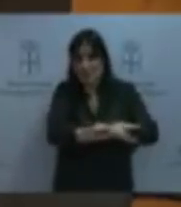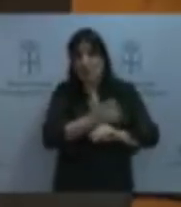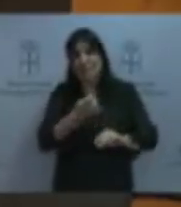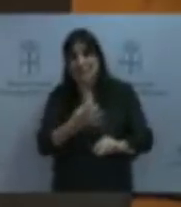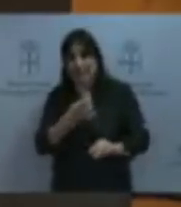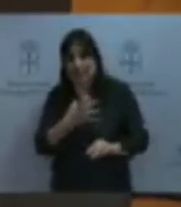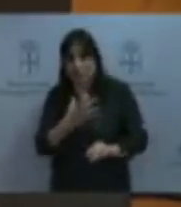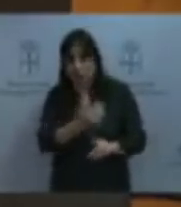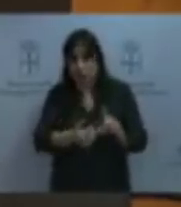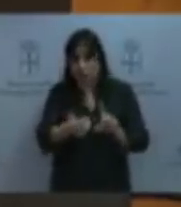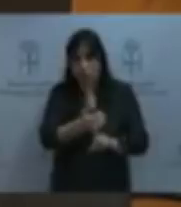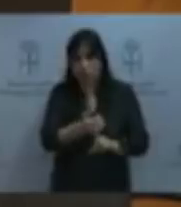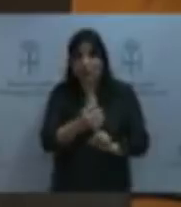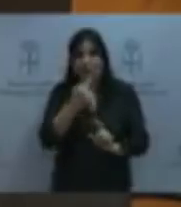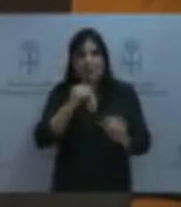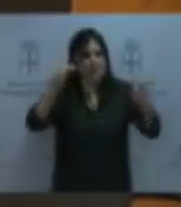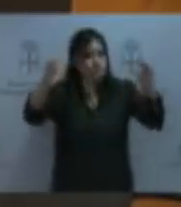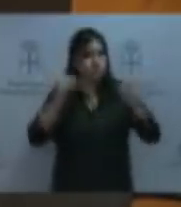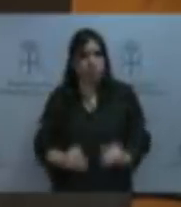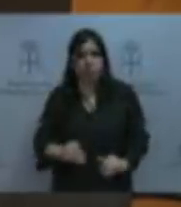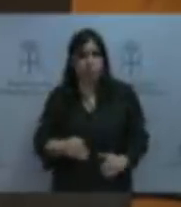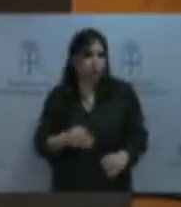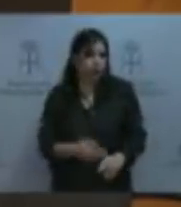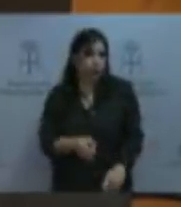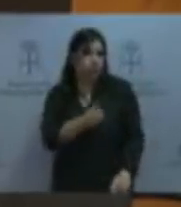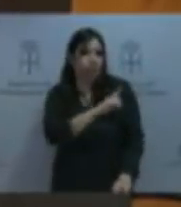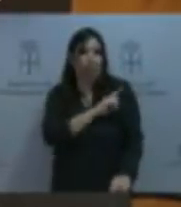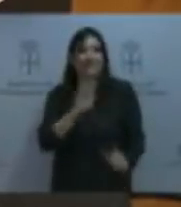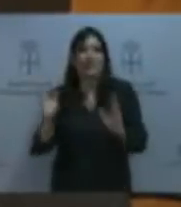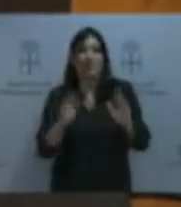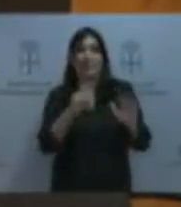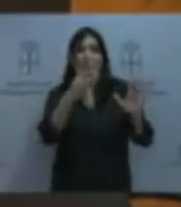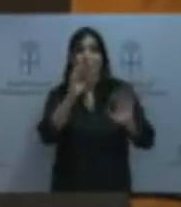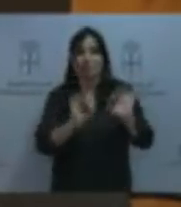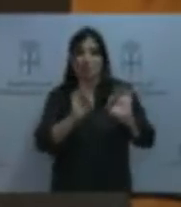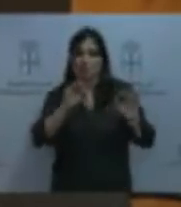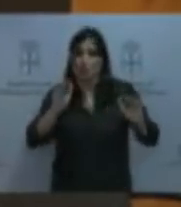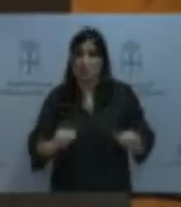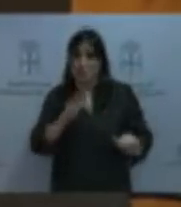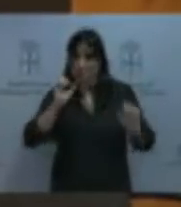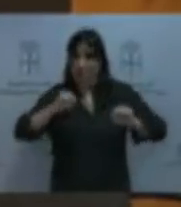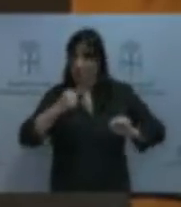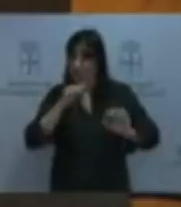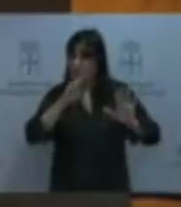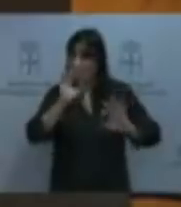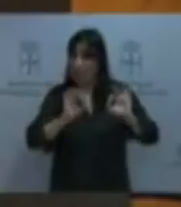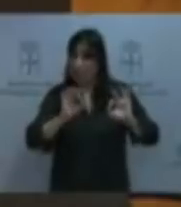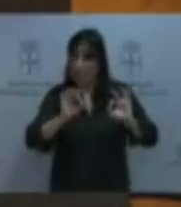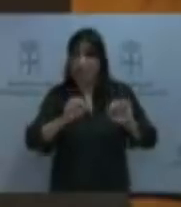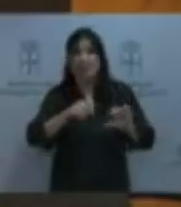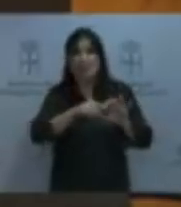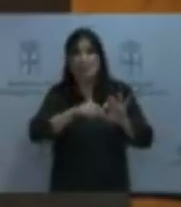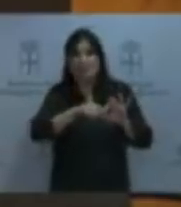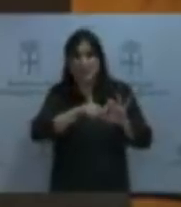de la temporalidad por debajo del 8% que marca el acuerdo. Ni una sola plaza de médicos de familia de equipos de